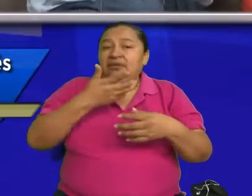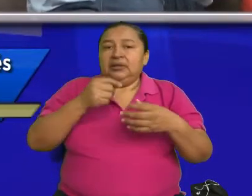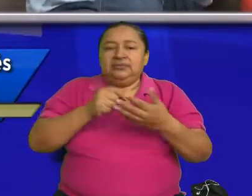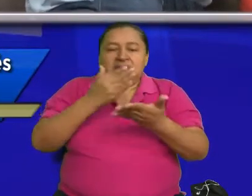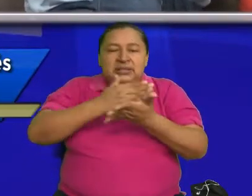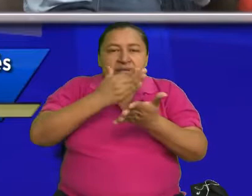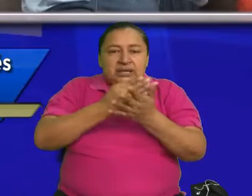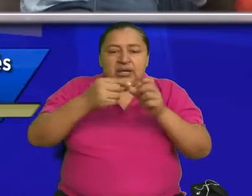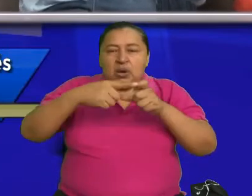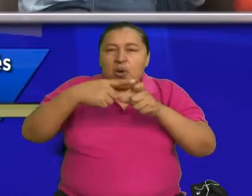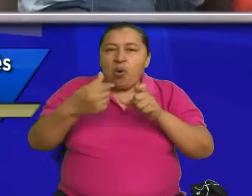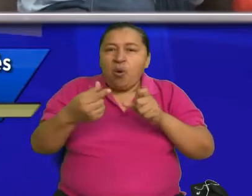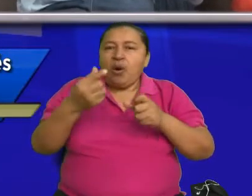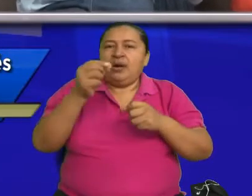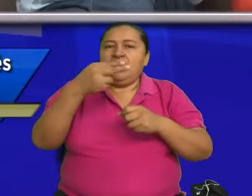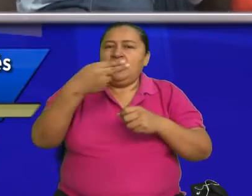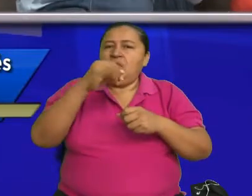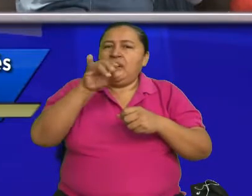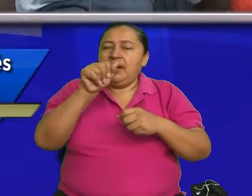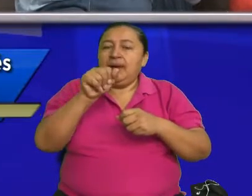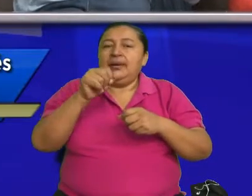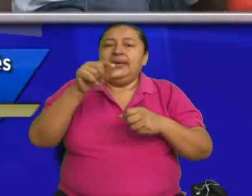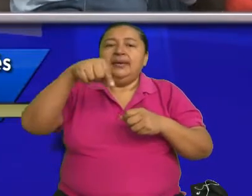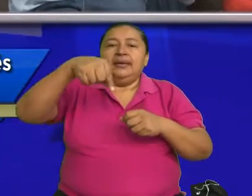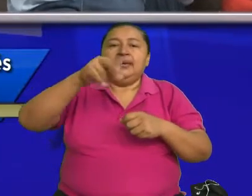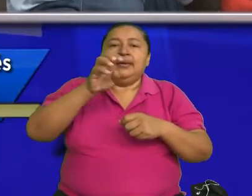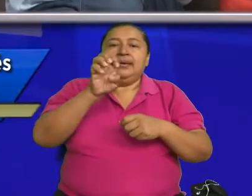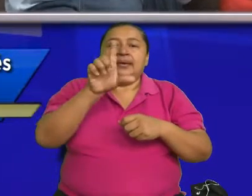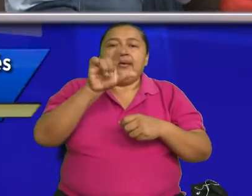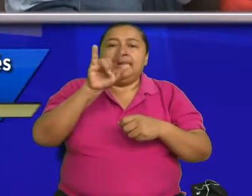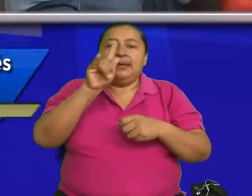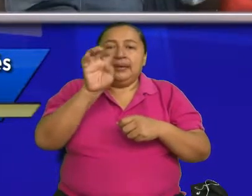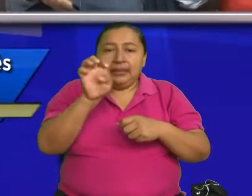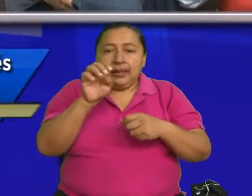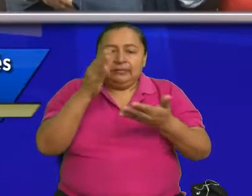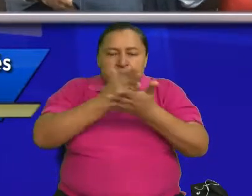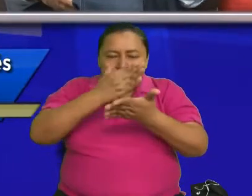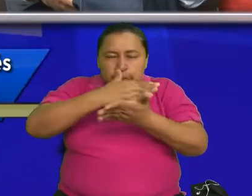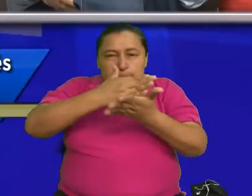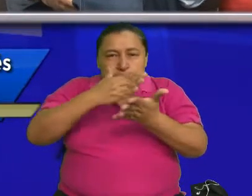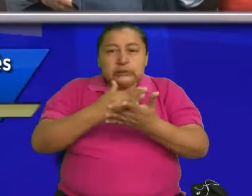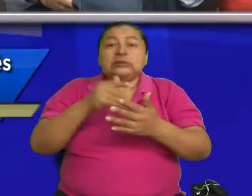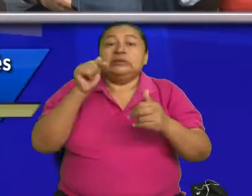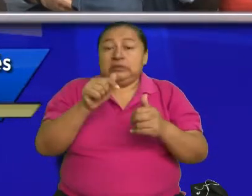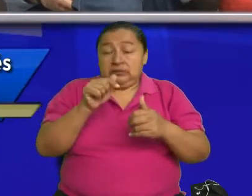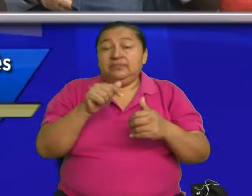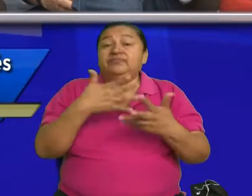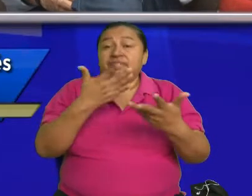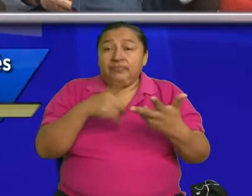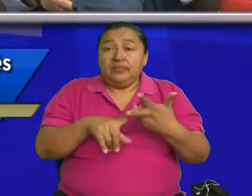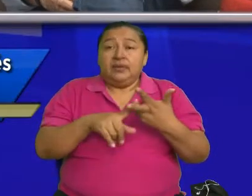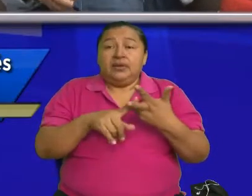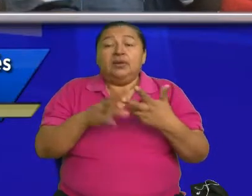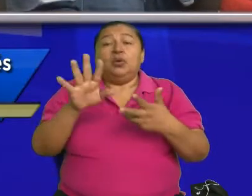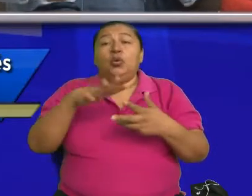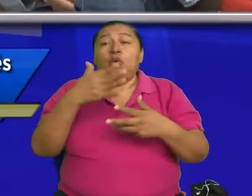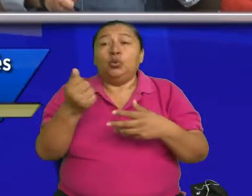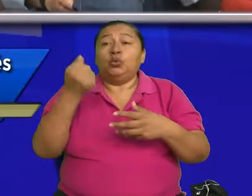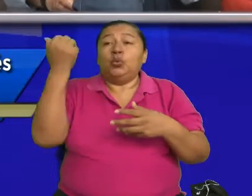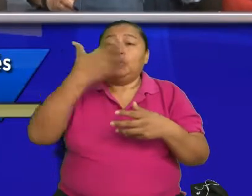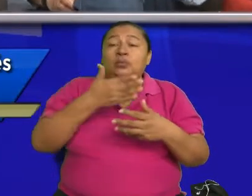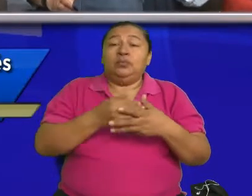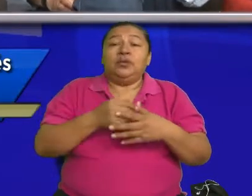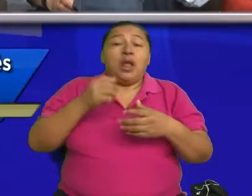de quelite picada. Eso, detalle. Otro, ¿sabes qué es otro origen africano? El